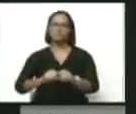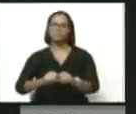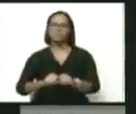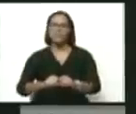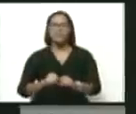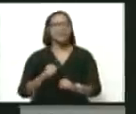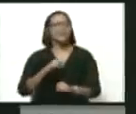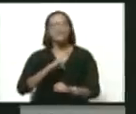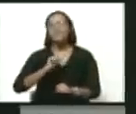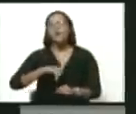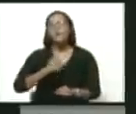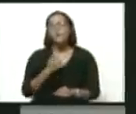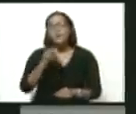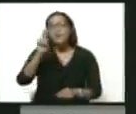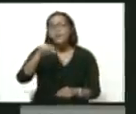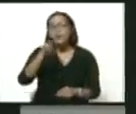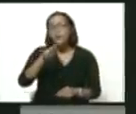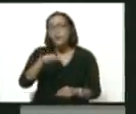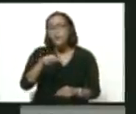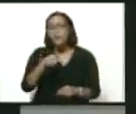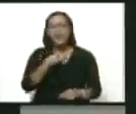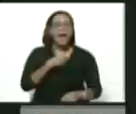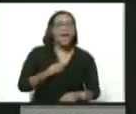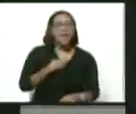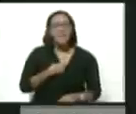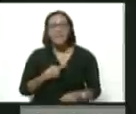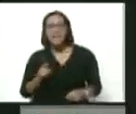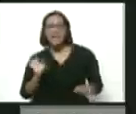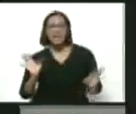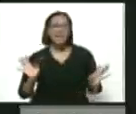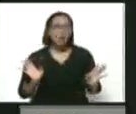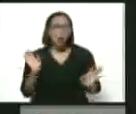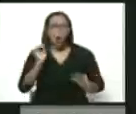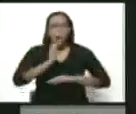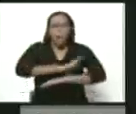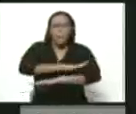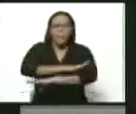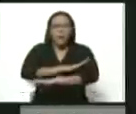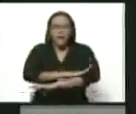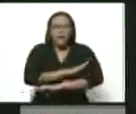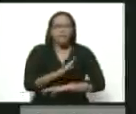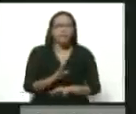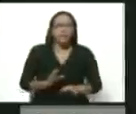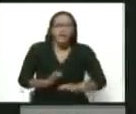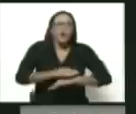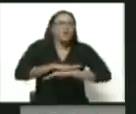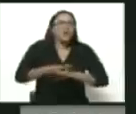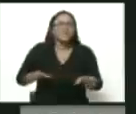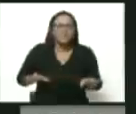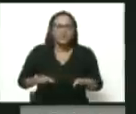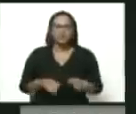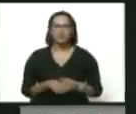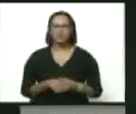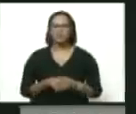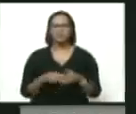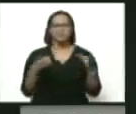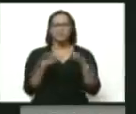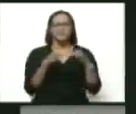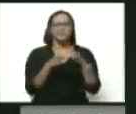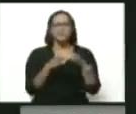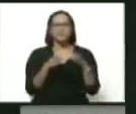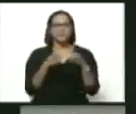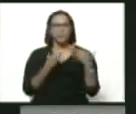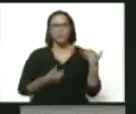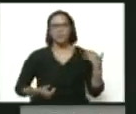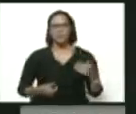servir a ninguno carné o puesto o lo que tenga. Ni grupo, presidente.